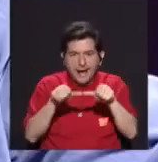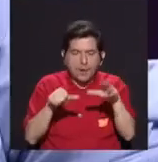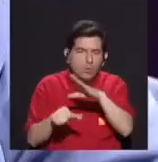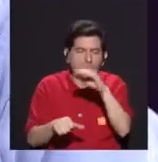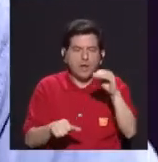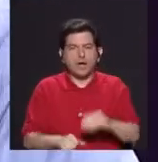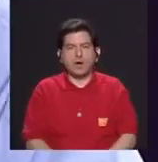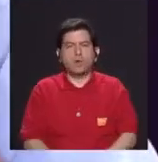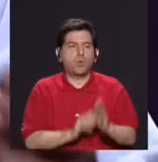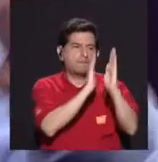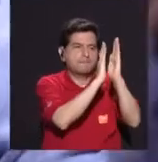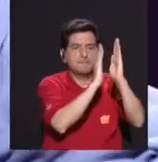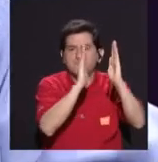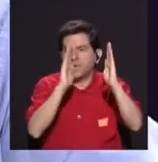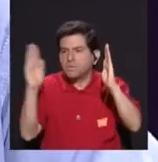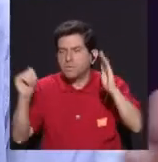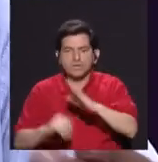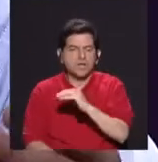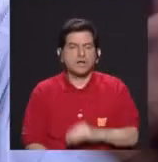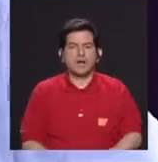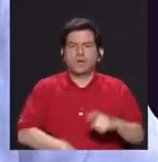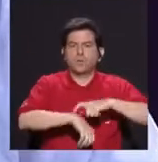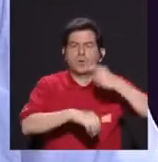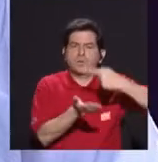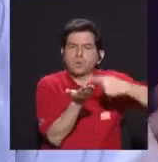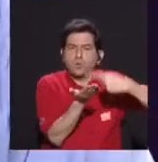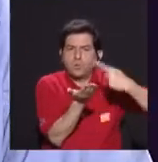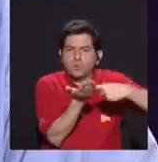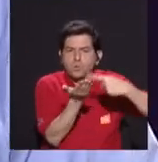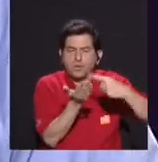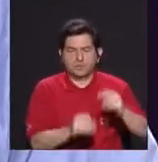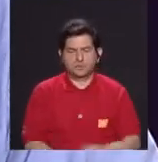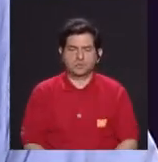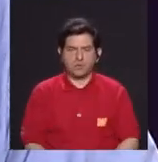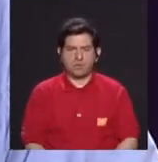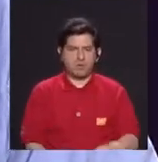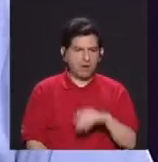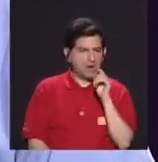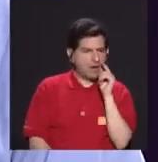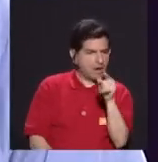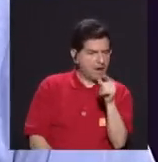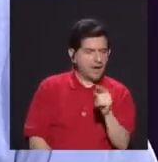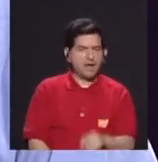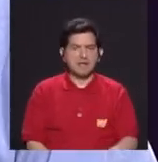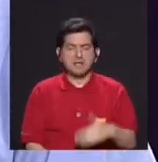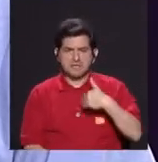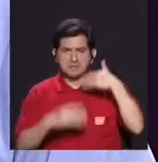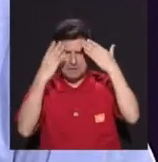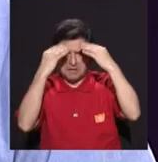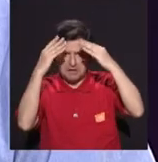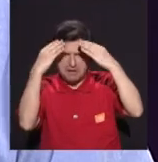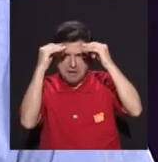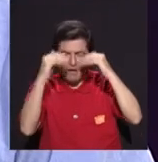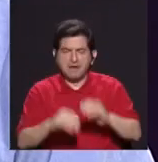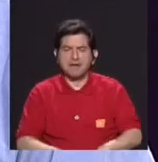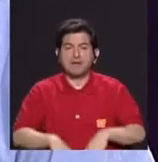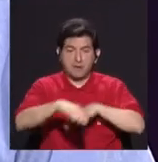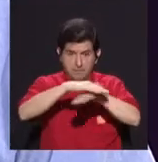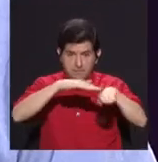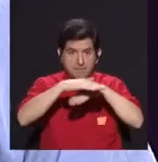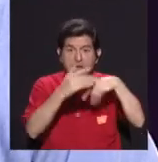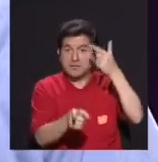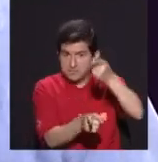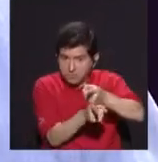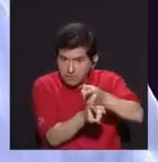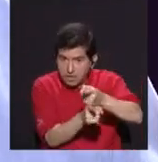en el ámbito de la biblioteca en el ámbito de los debates en un foro estamos trayendo información fundamental es decir